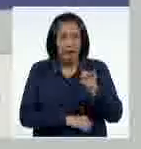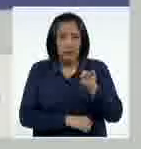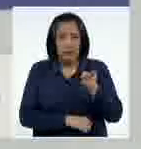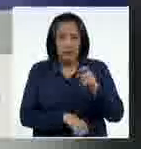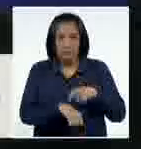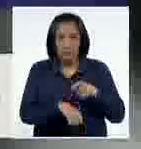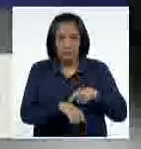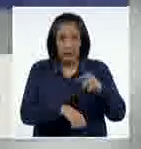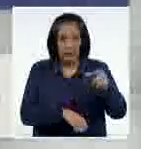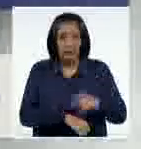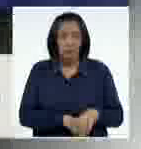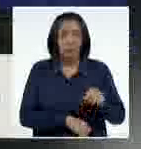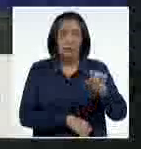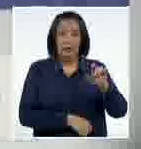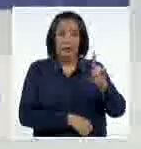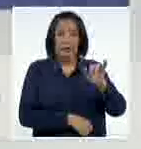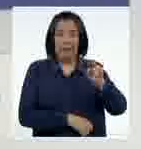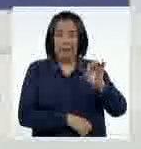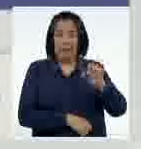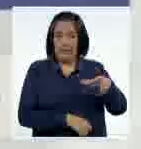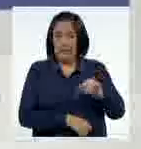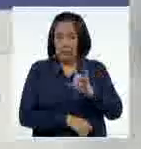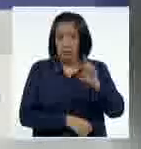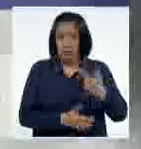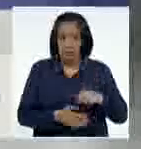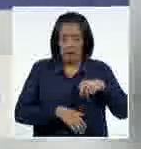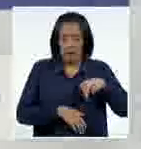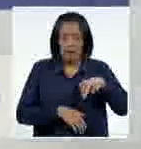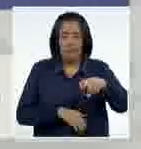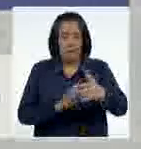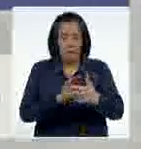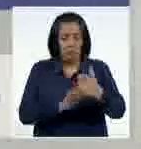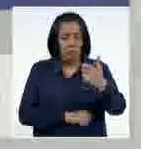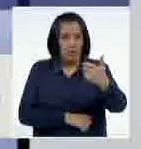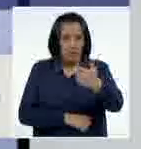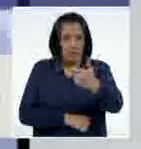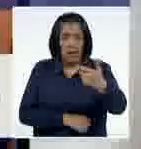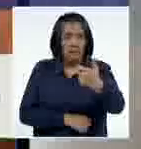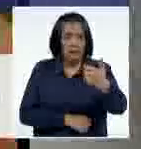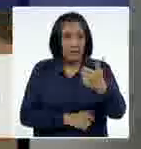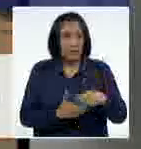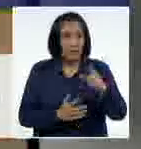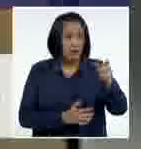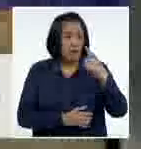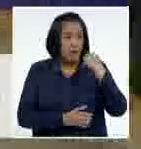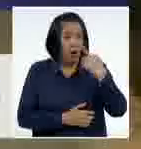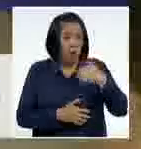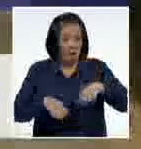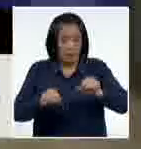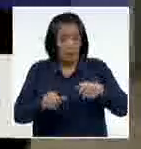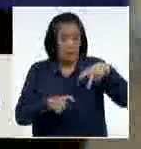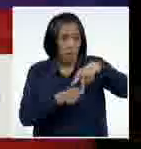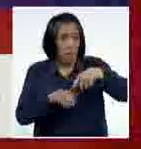Que Daniel Urresti, jefe de Seguridad Ciudadana de Los Olivos, camina con su cámara en mano cuando de pronto aparece este hombre a bordo de esta moto